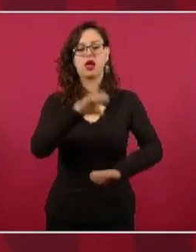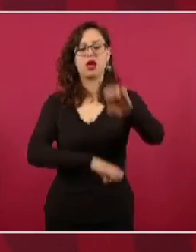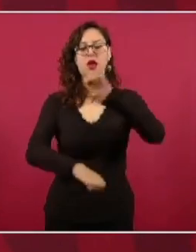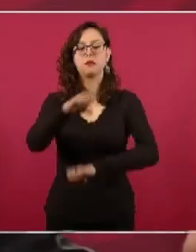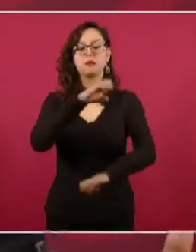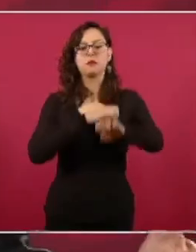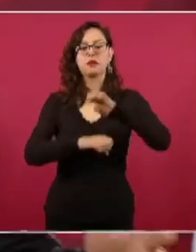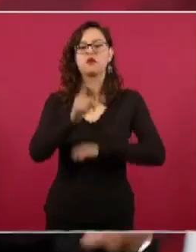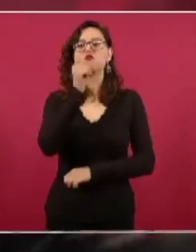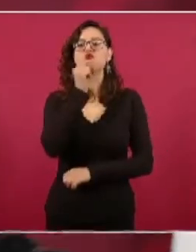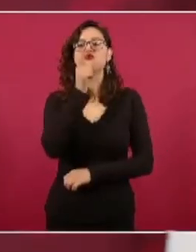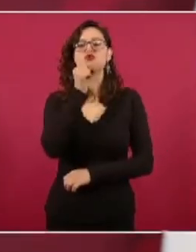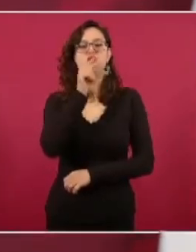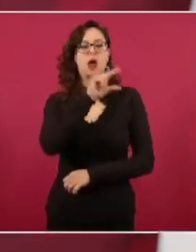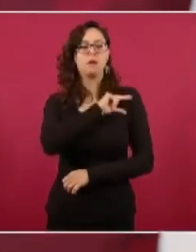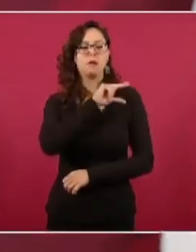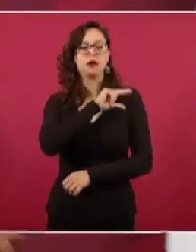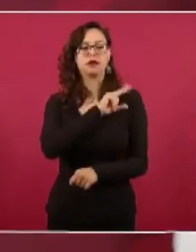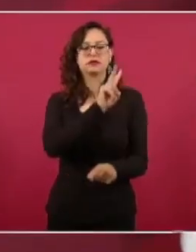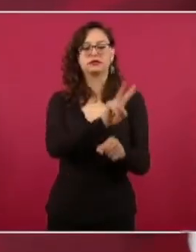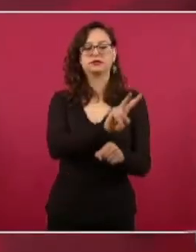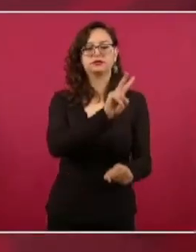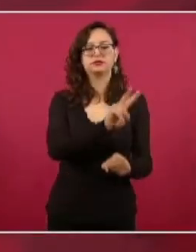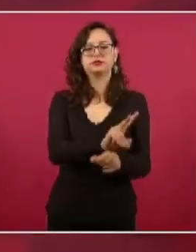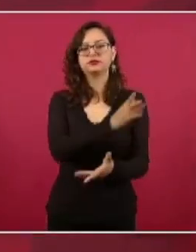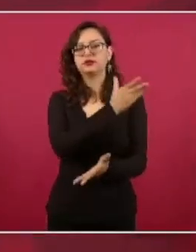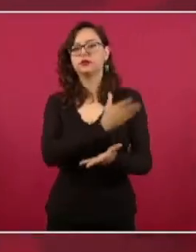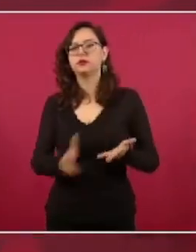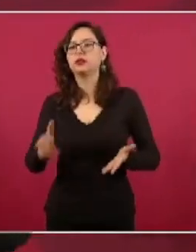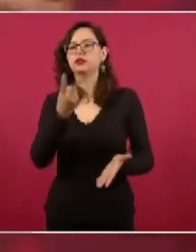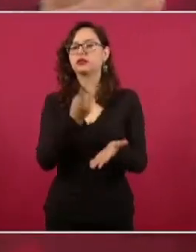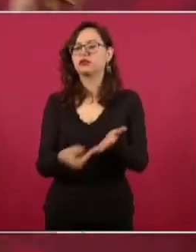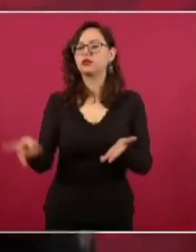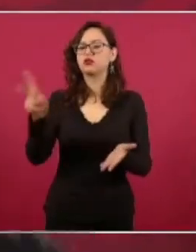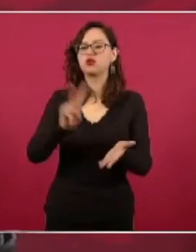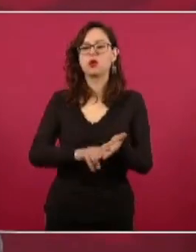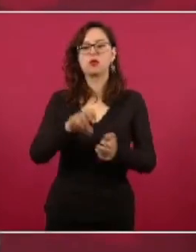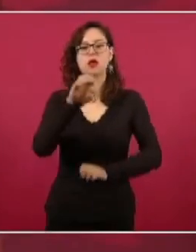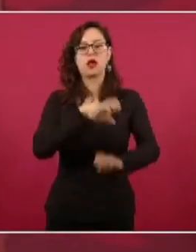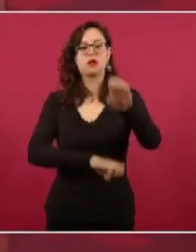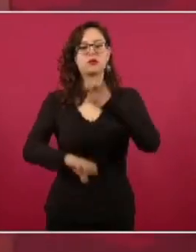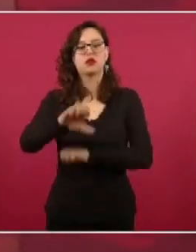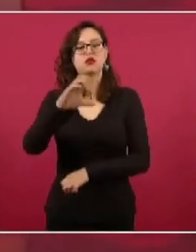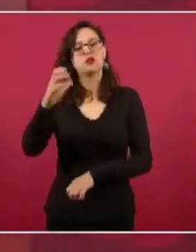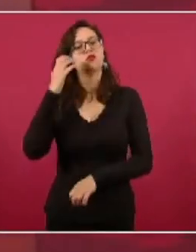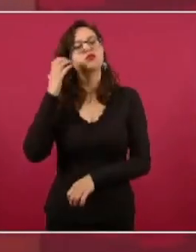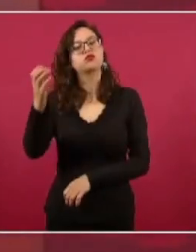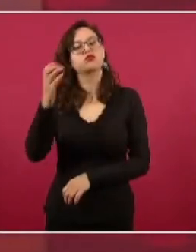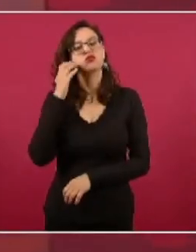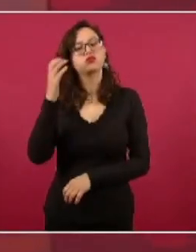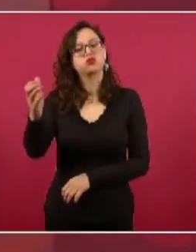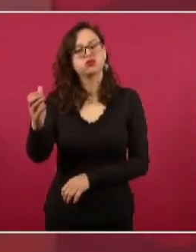Y dueños de medios de comunicación dando servicio de telefonía.